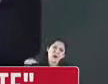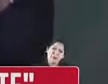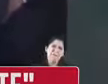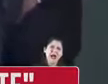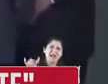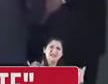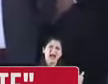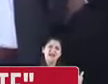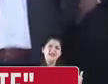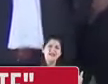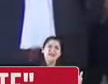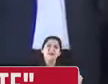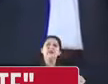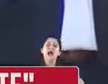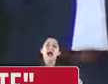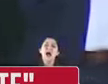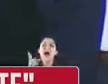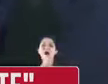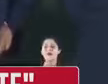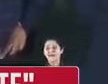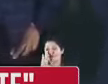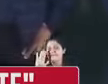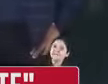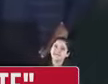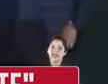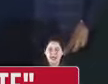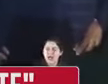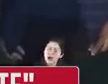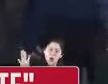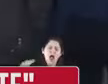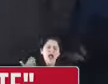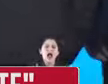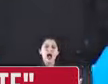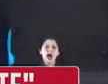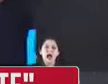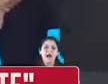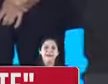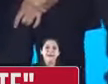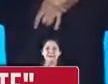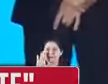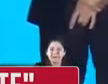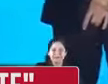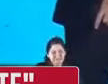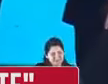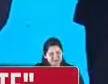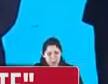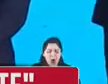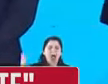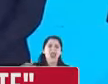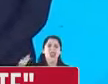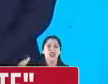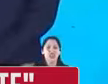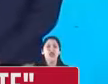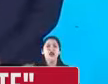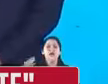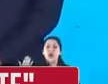para aguantar aquella chiri nada verdadera chiri nada pero la